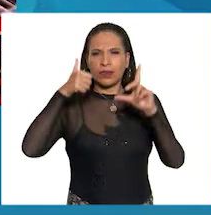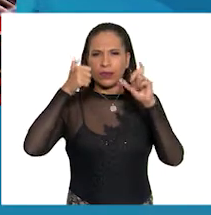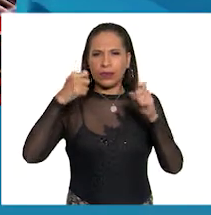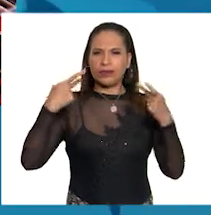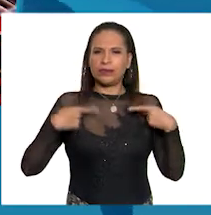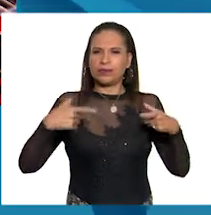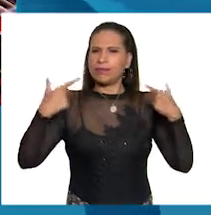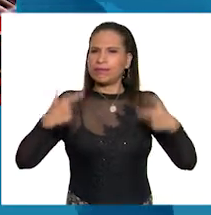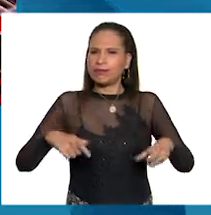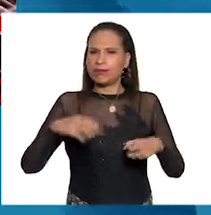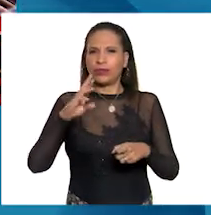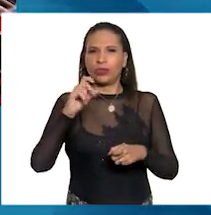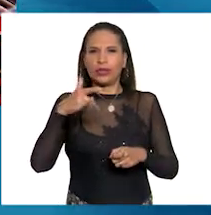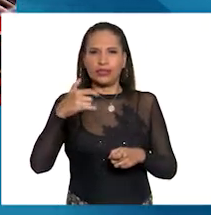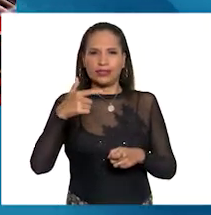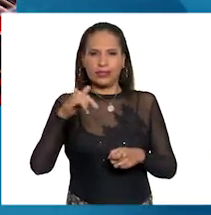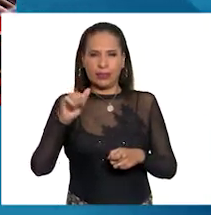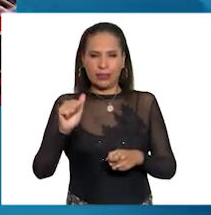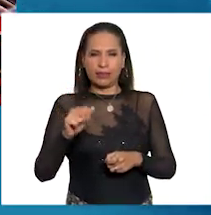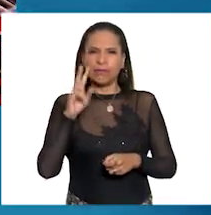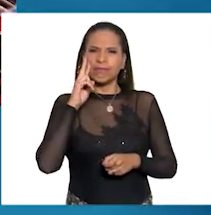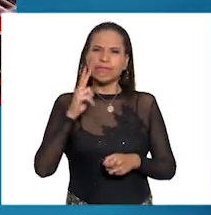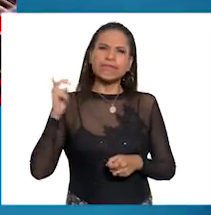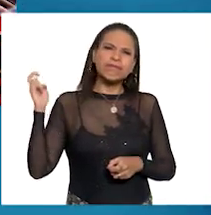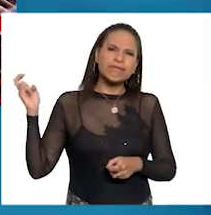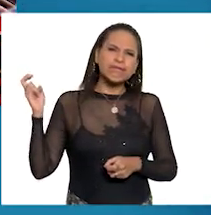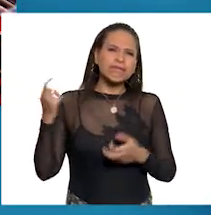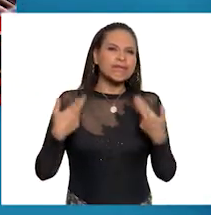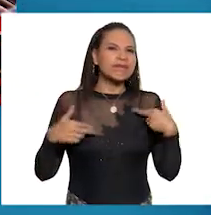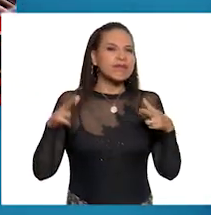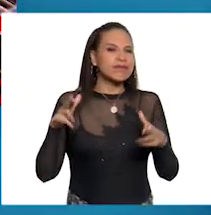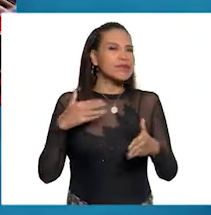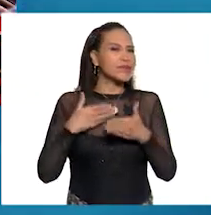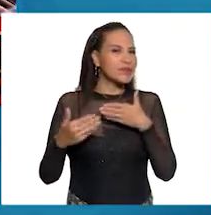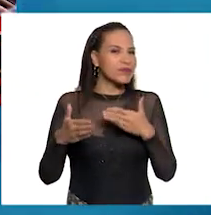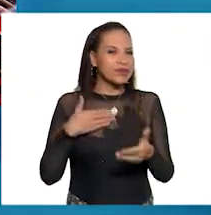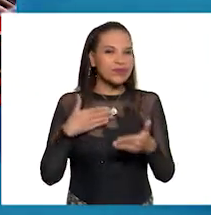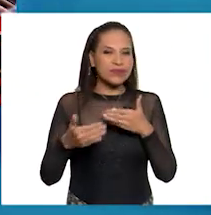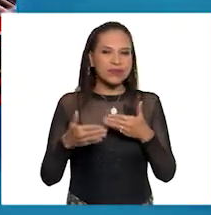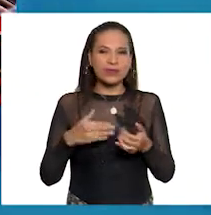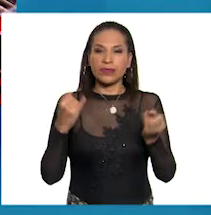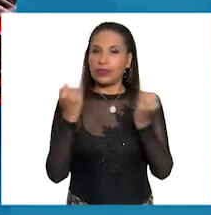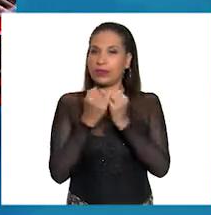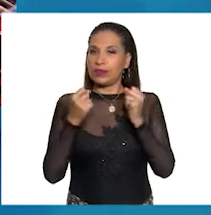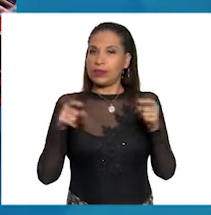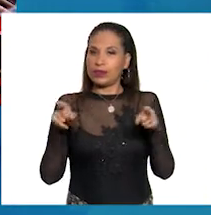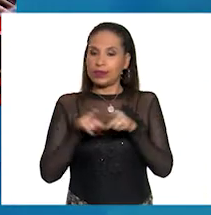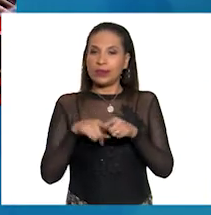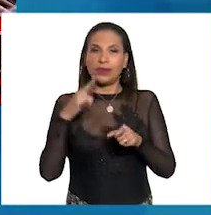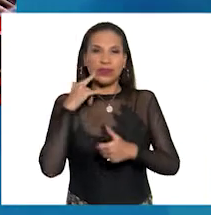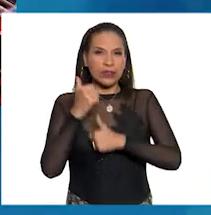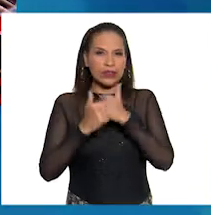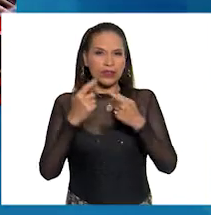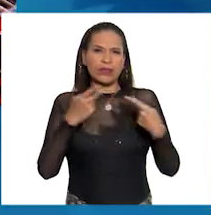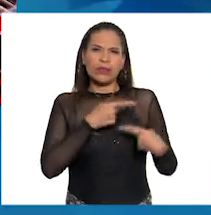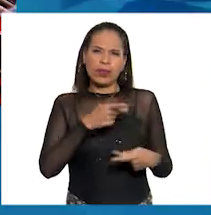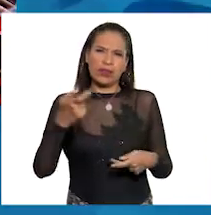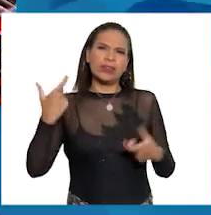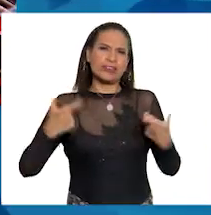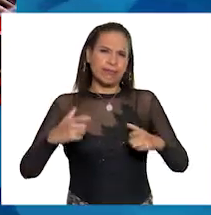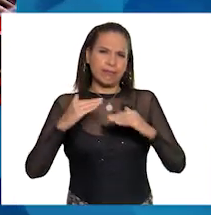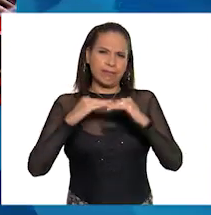burguesía. Me parece que este mural representa la modernidad y al mismo tiempo la lucha de clases.